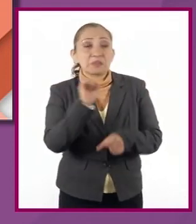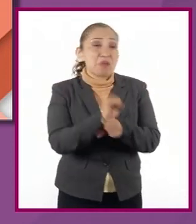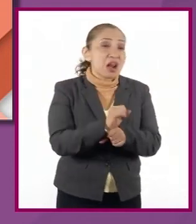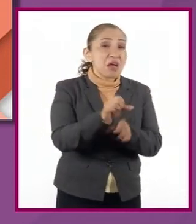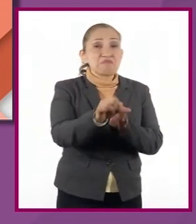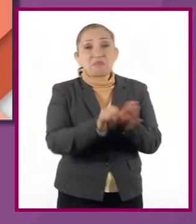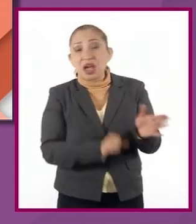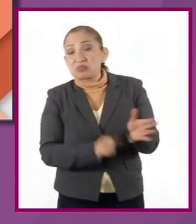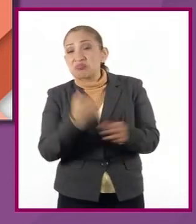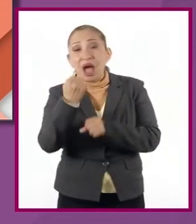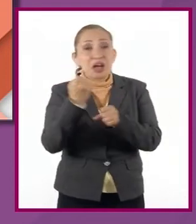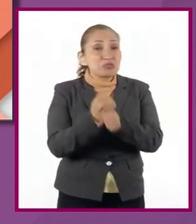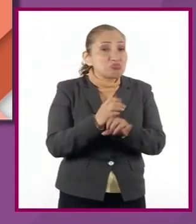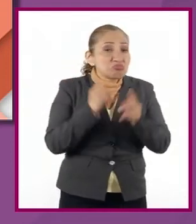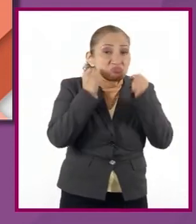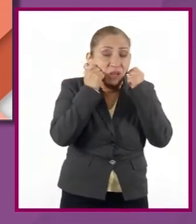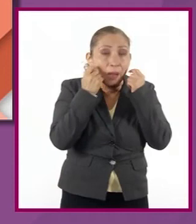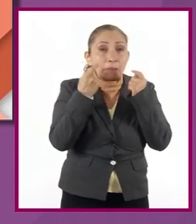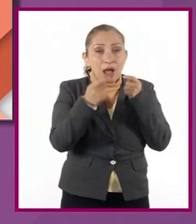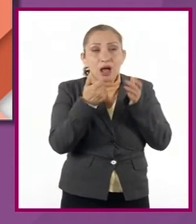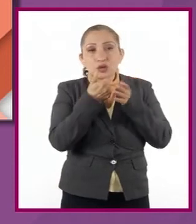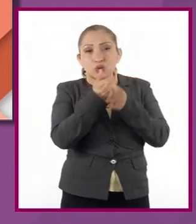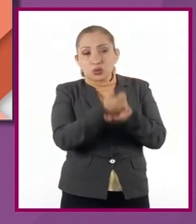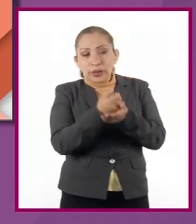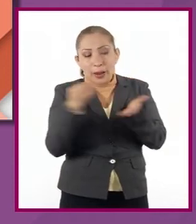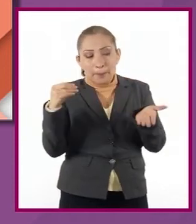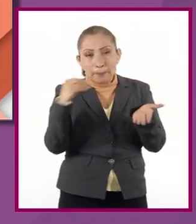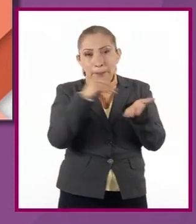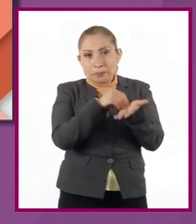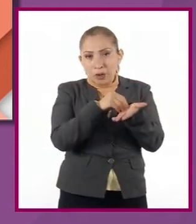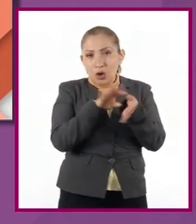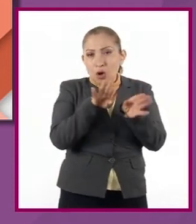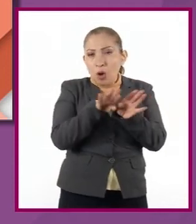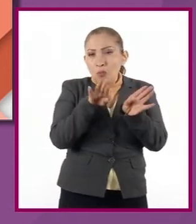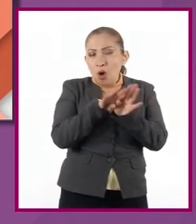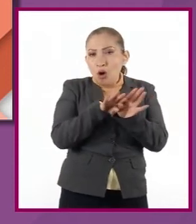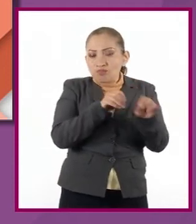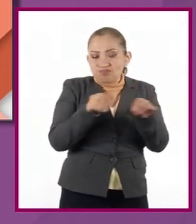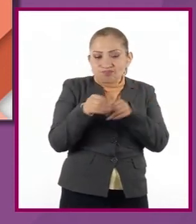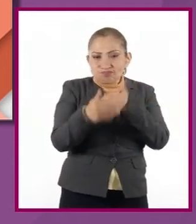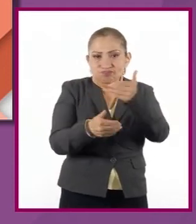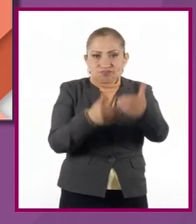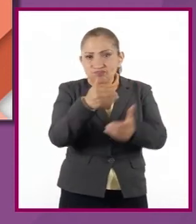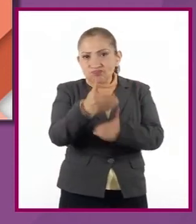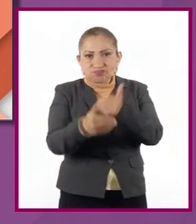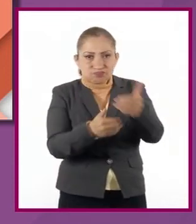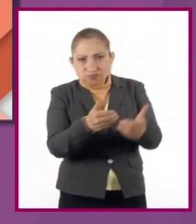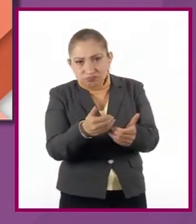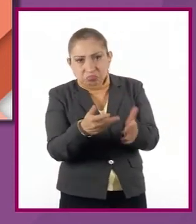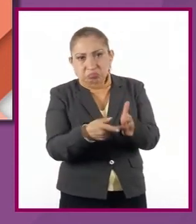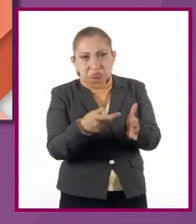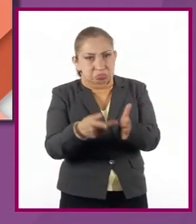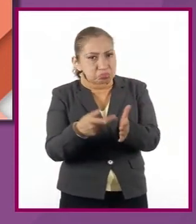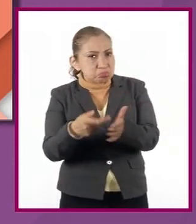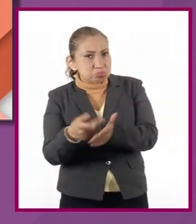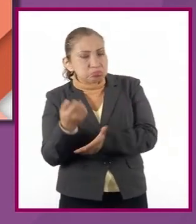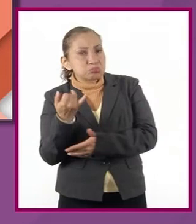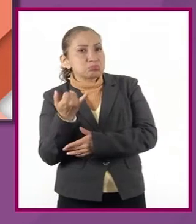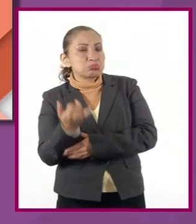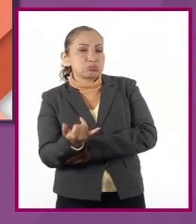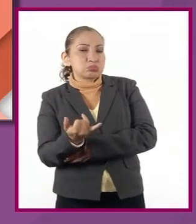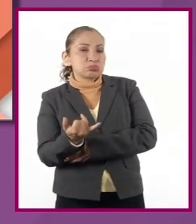semanas, meses o años, lo que permite imprimirle cierta dinamicidad, algo constante y